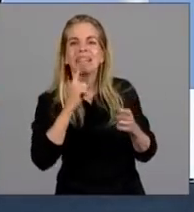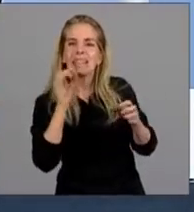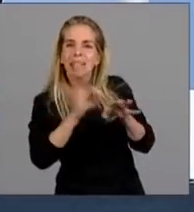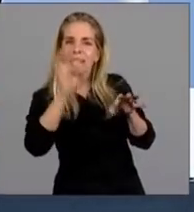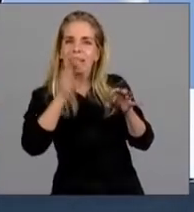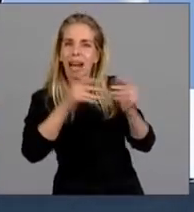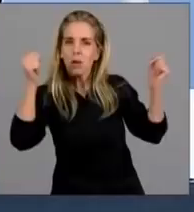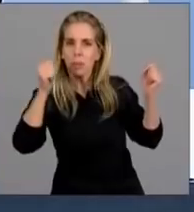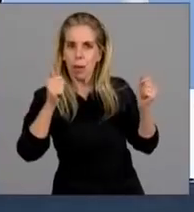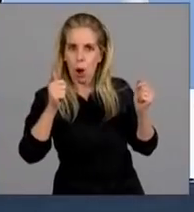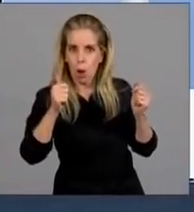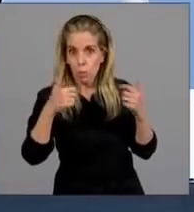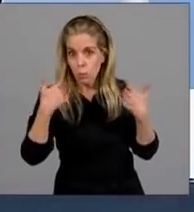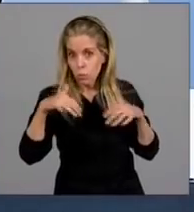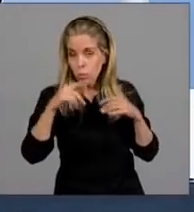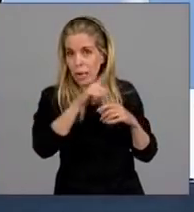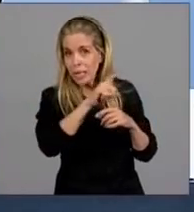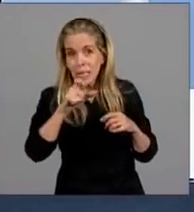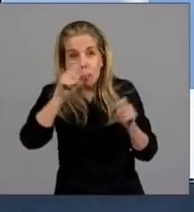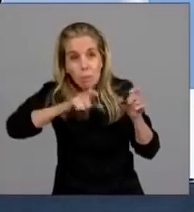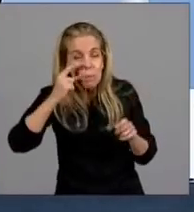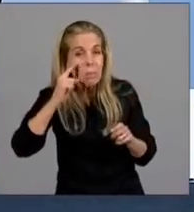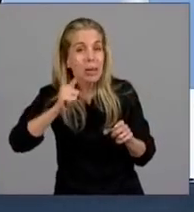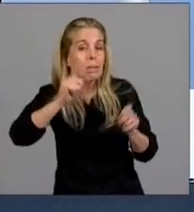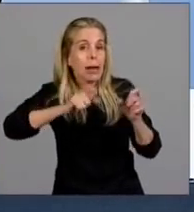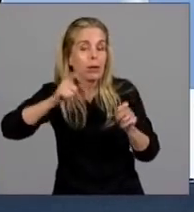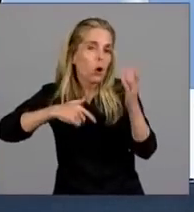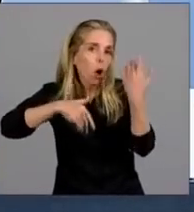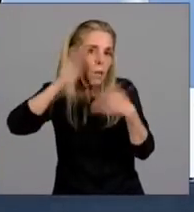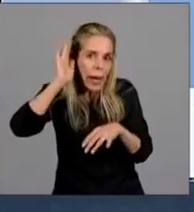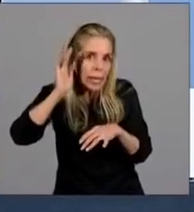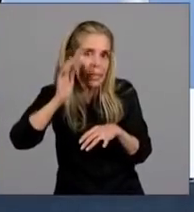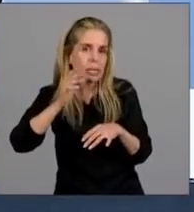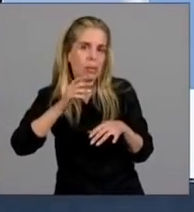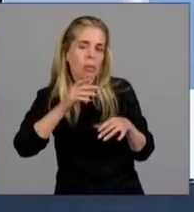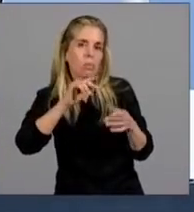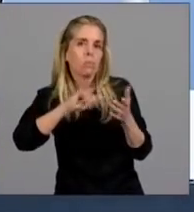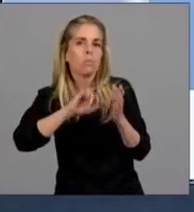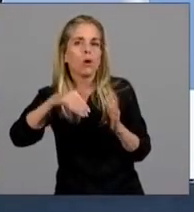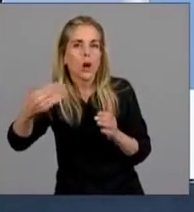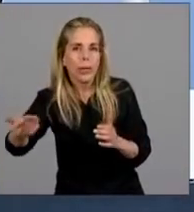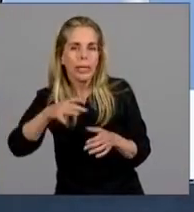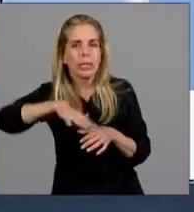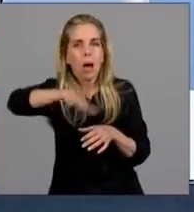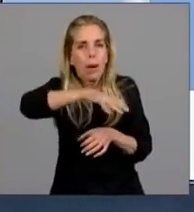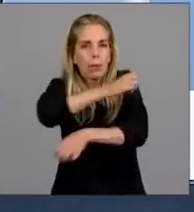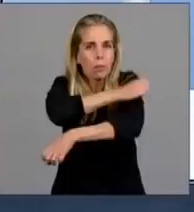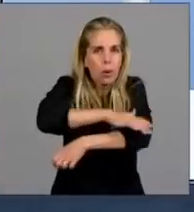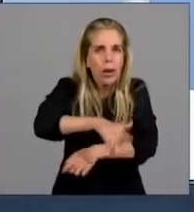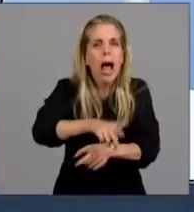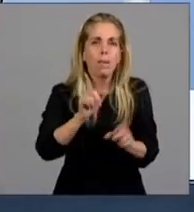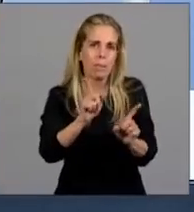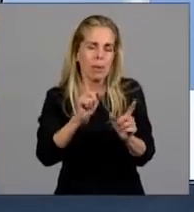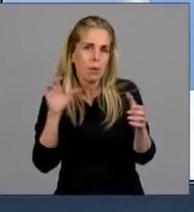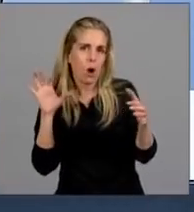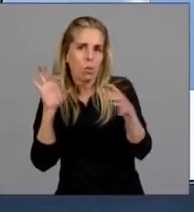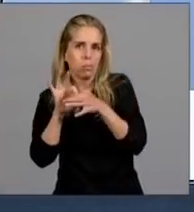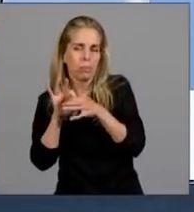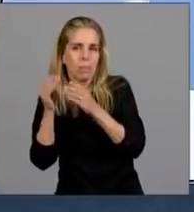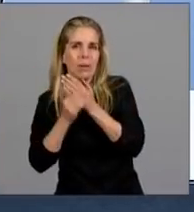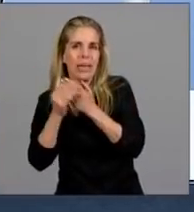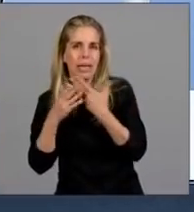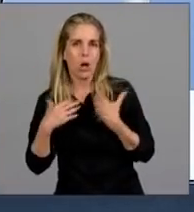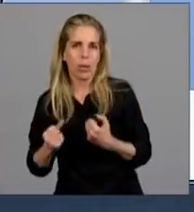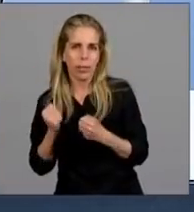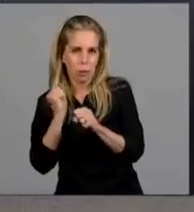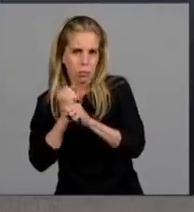Más de 100.000 personas en la provincia de Buenos Aires, en barrios vulnerables, en colaboración con el ministerio que dirige Ginés González